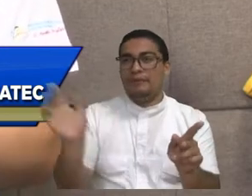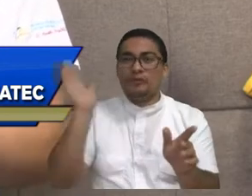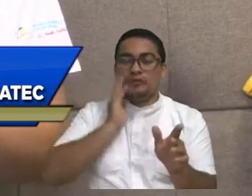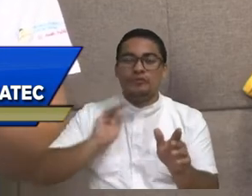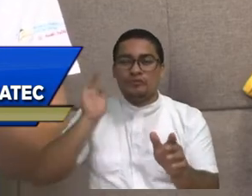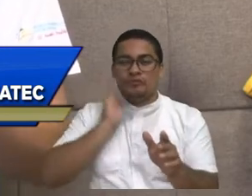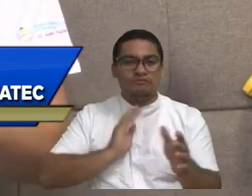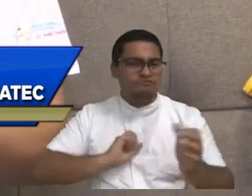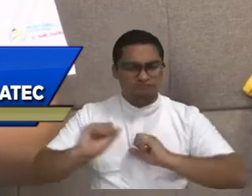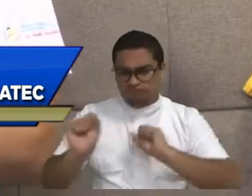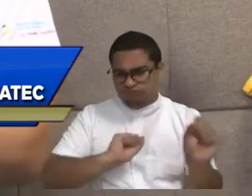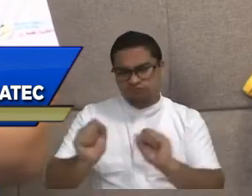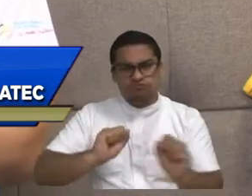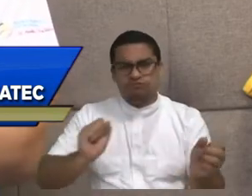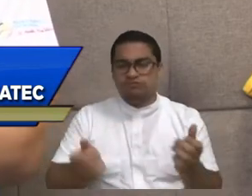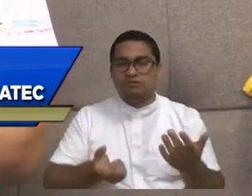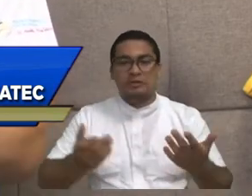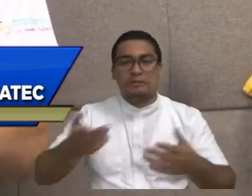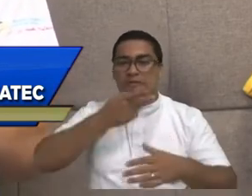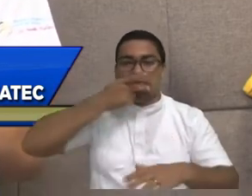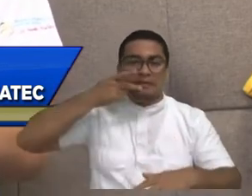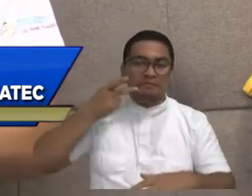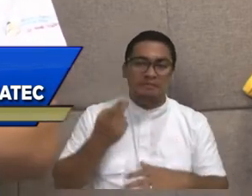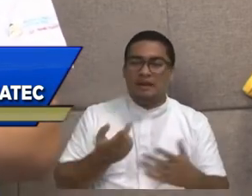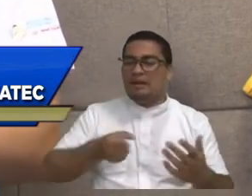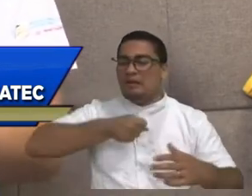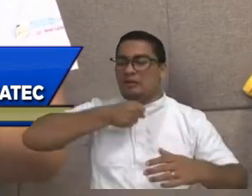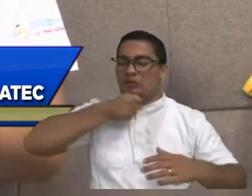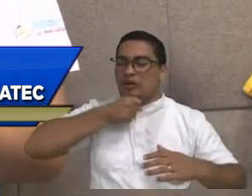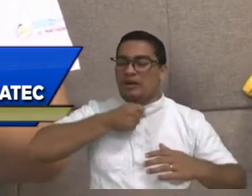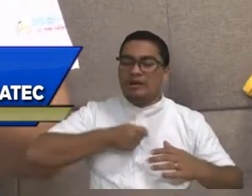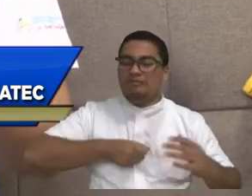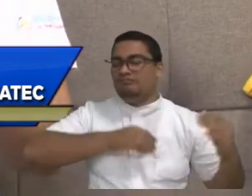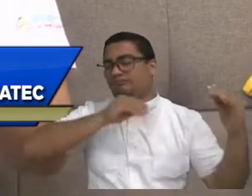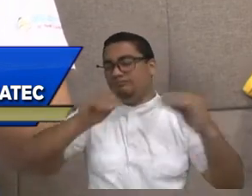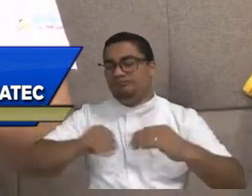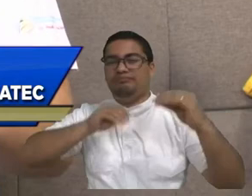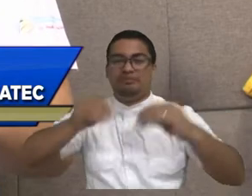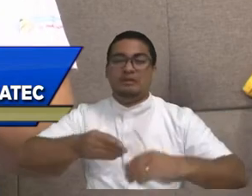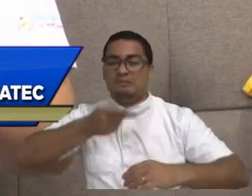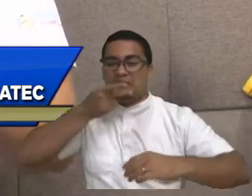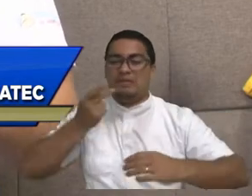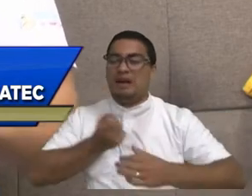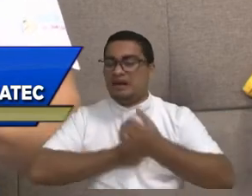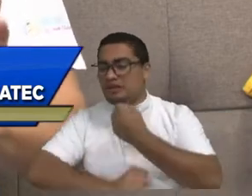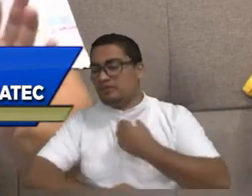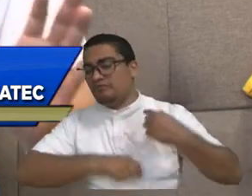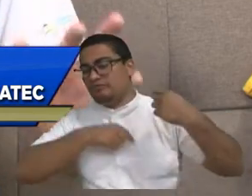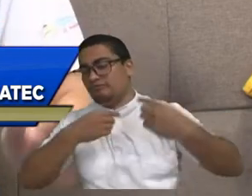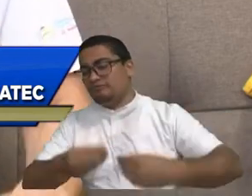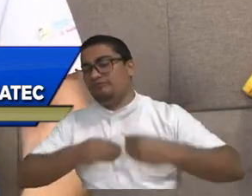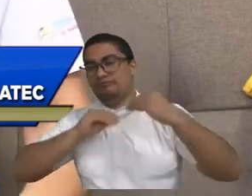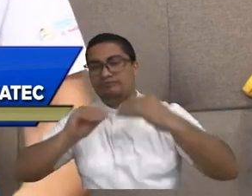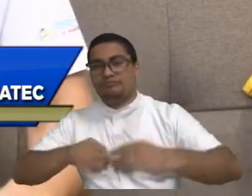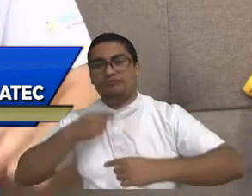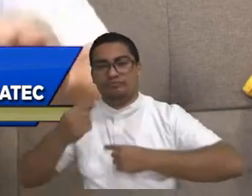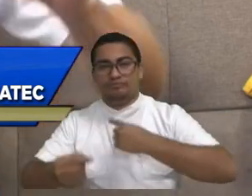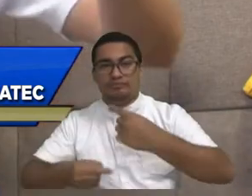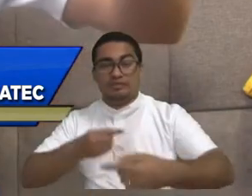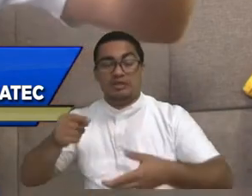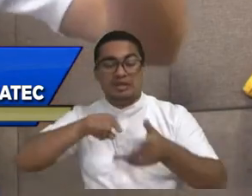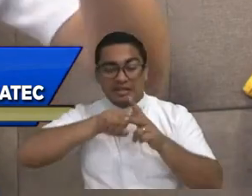habilidades como decías que se transmiten de una generación a otra o que fuiste a la construcción y empezaste como ayudante pues con la pala